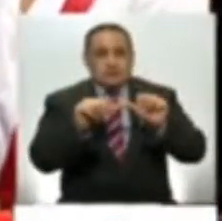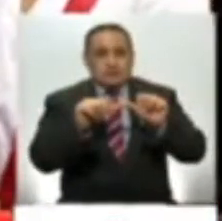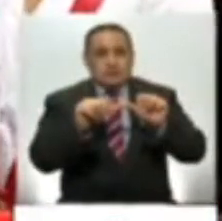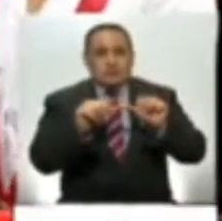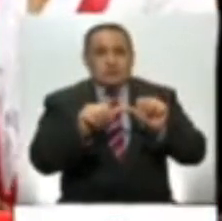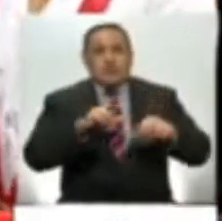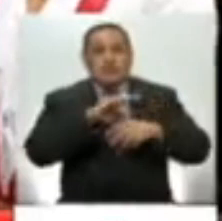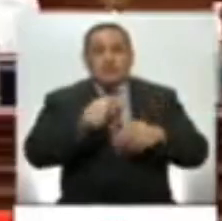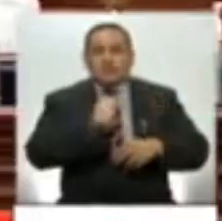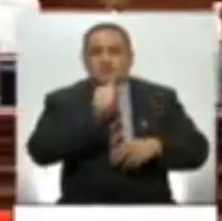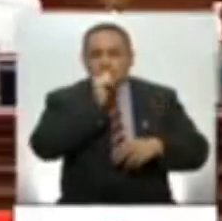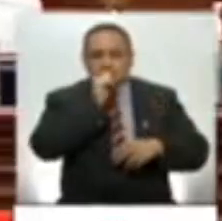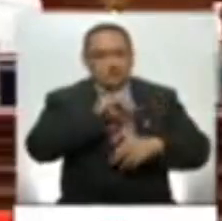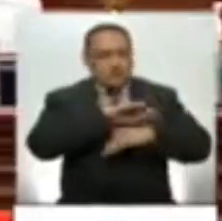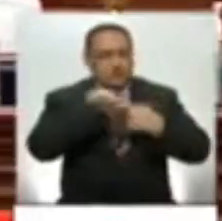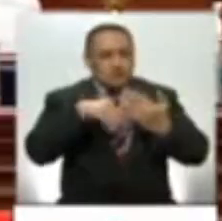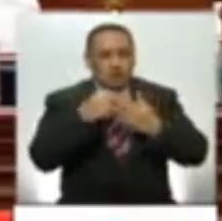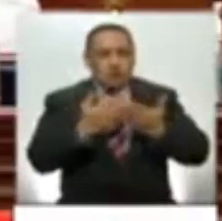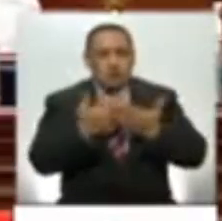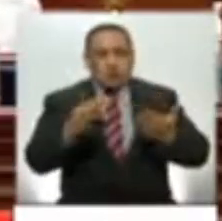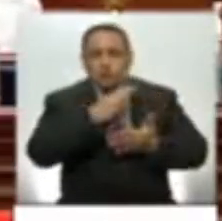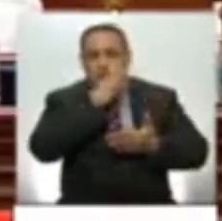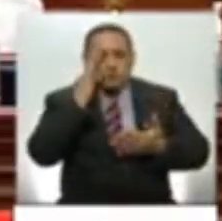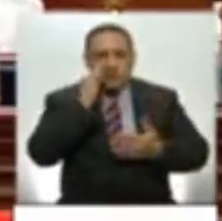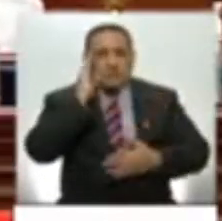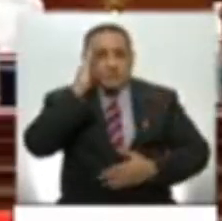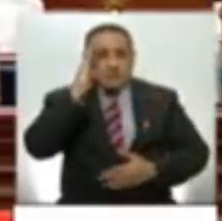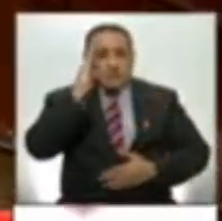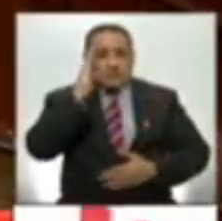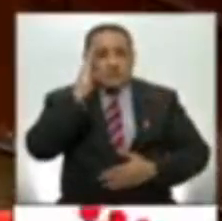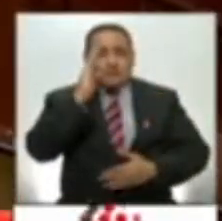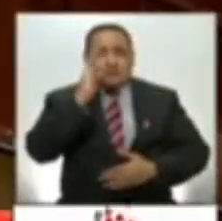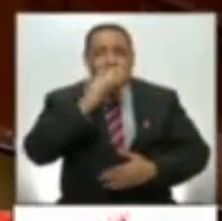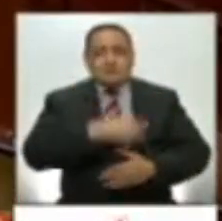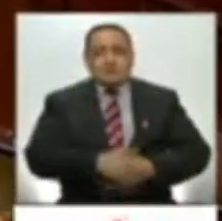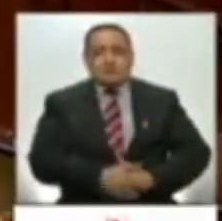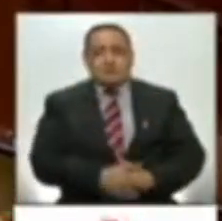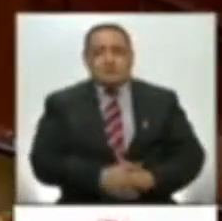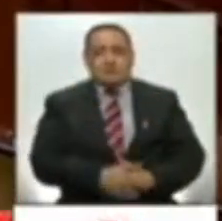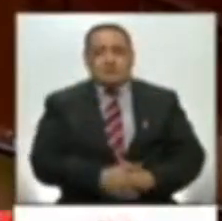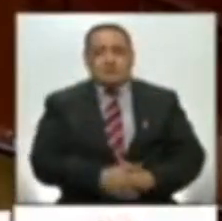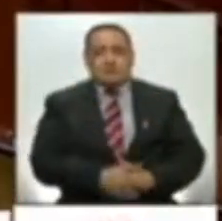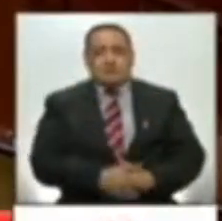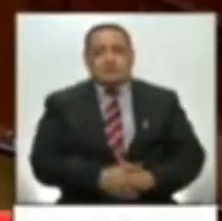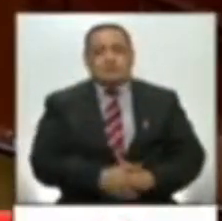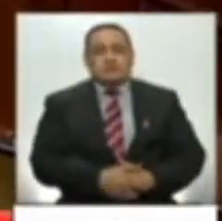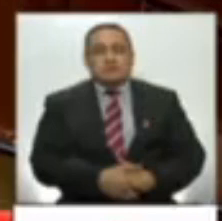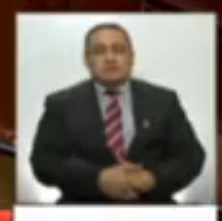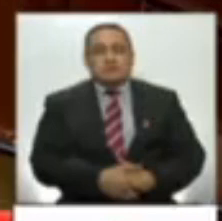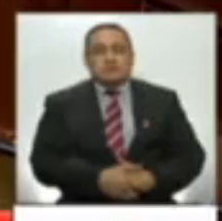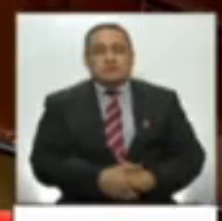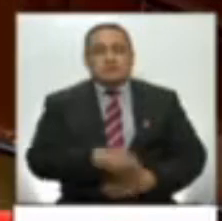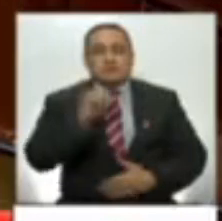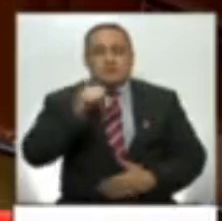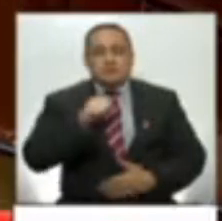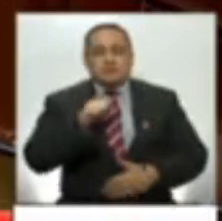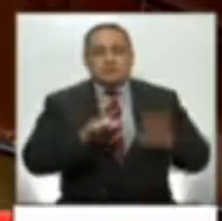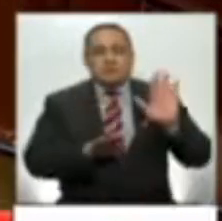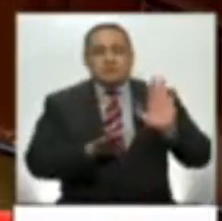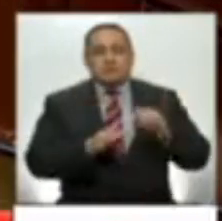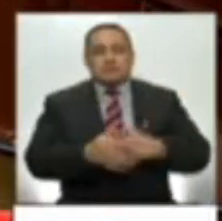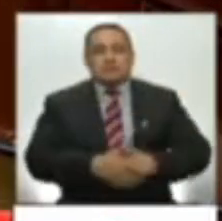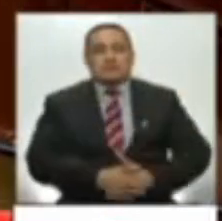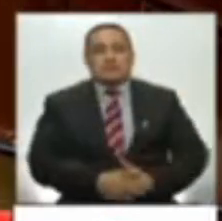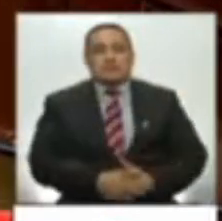vigentes y guardar secreto en los asuntos así calificados? Perú suyo laico. Con